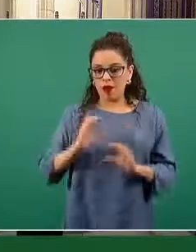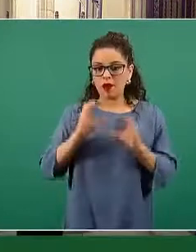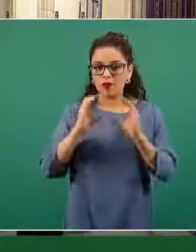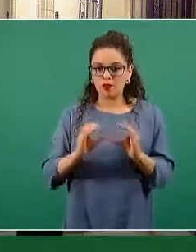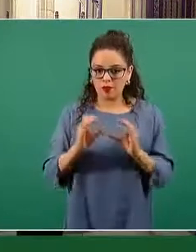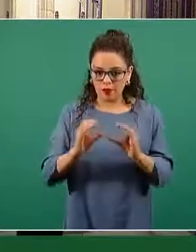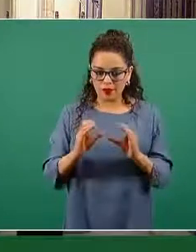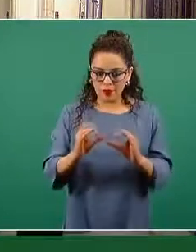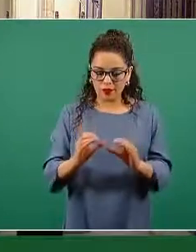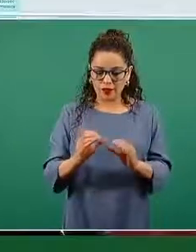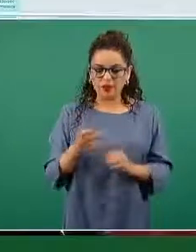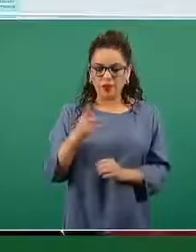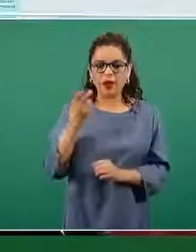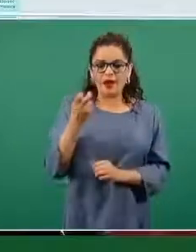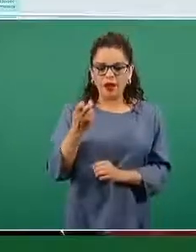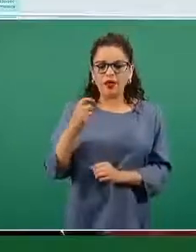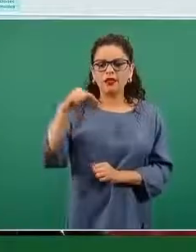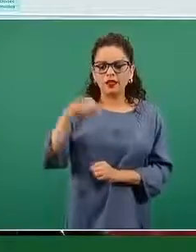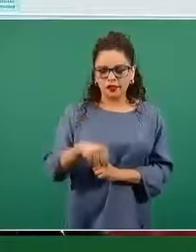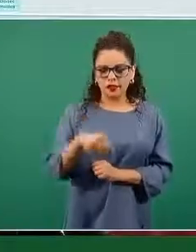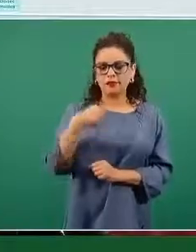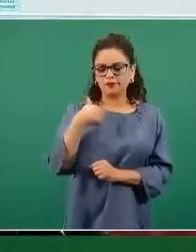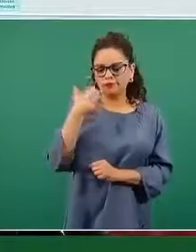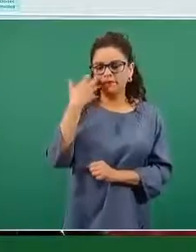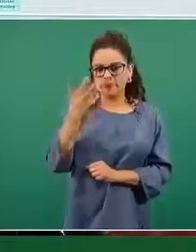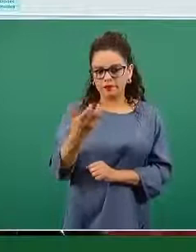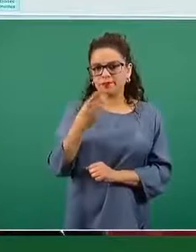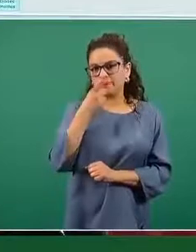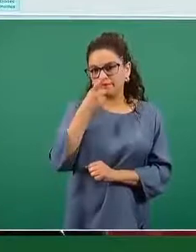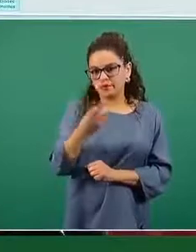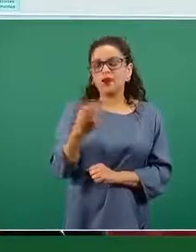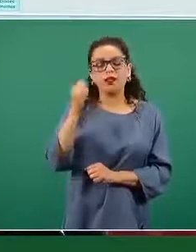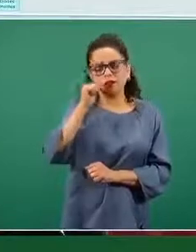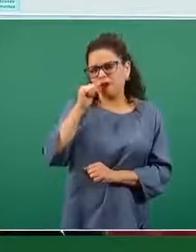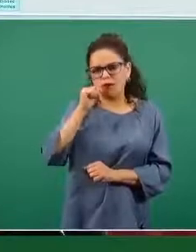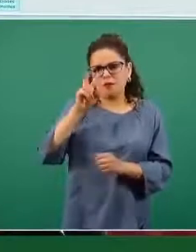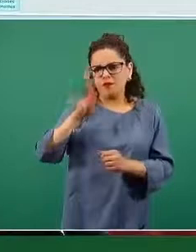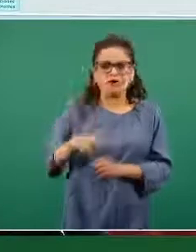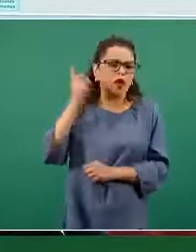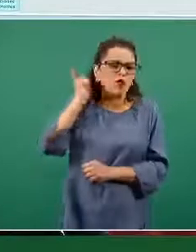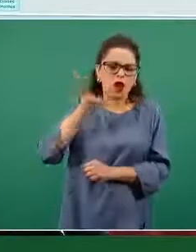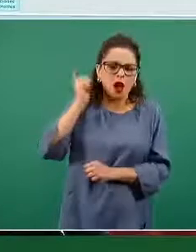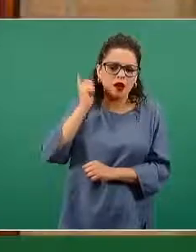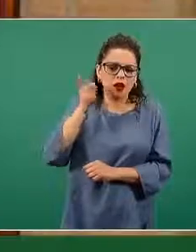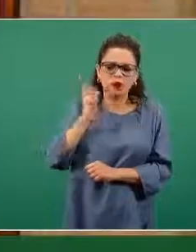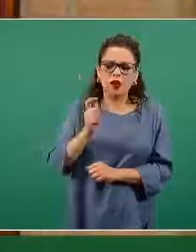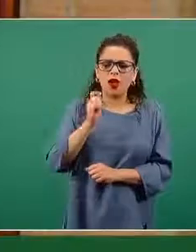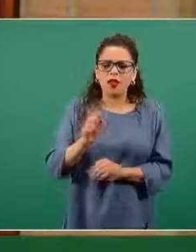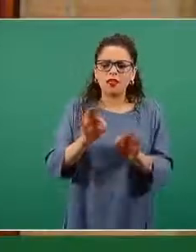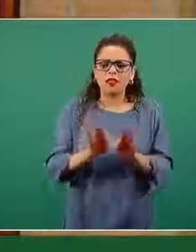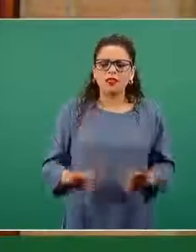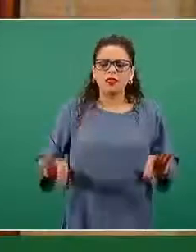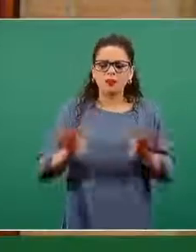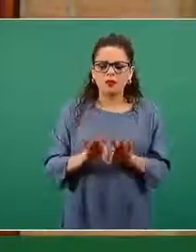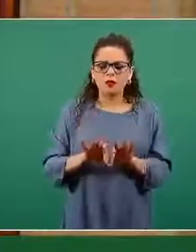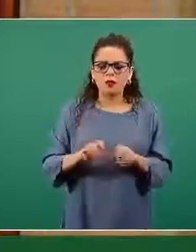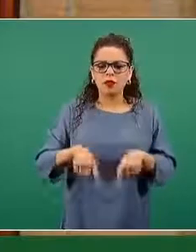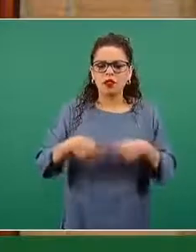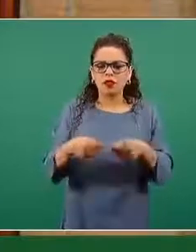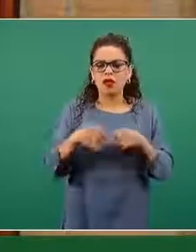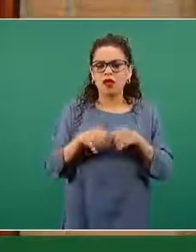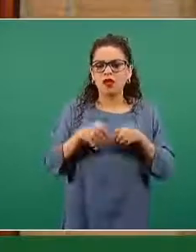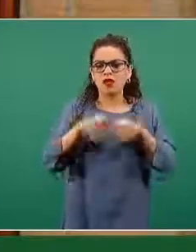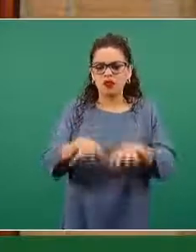es precisamente lo que queremos hacer y hacemos todos los días. Es por eso la importancia de la actualización diaria,